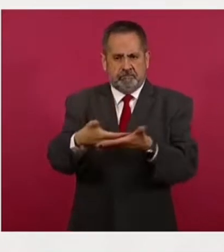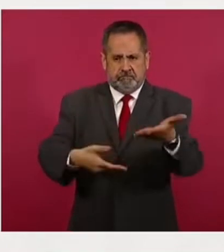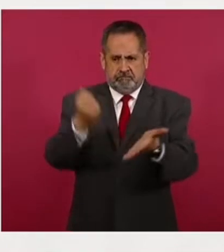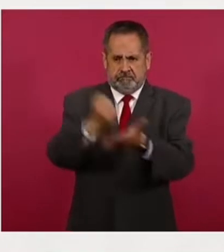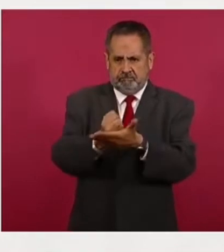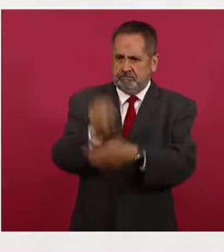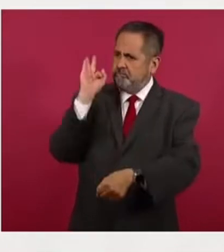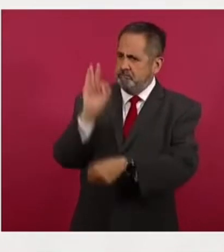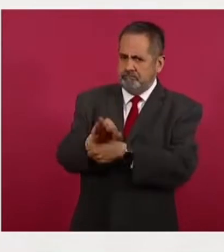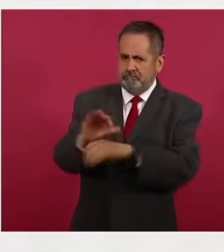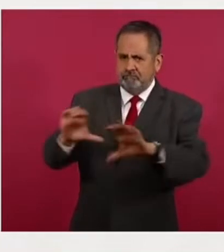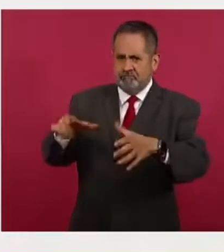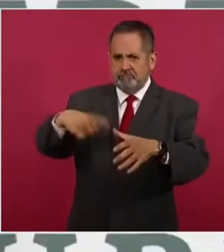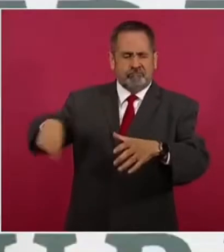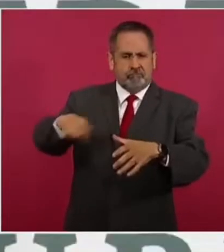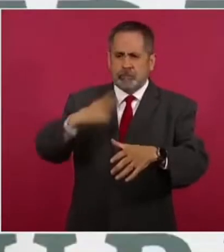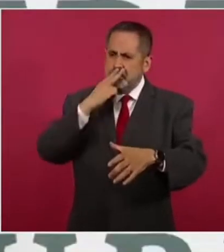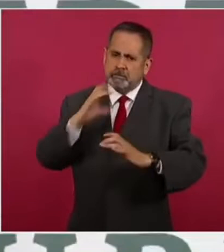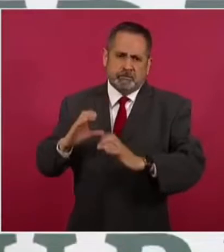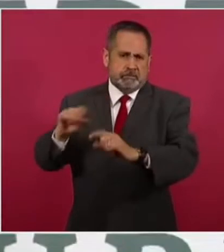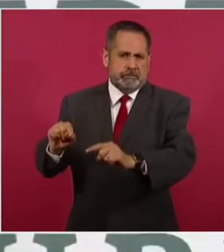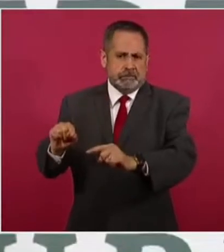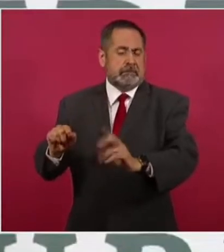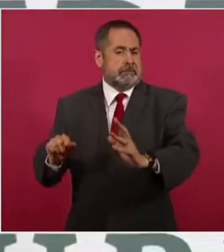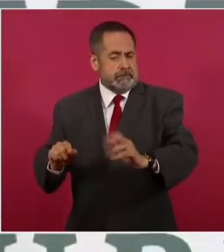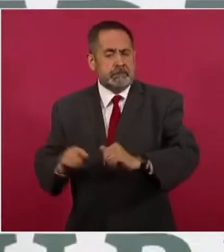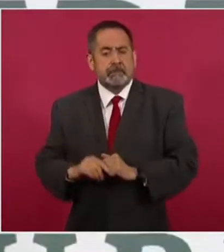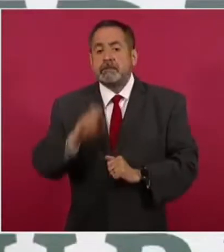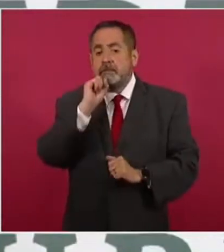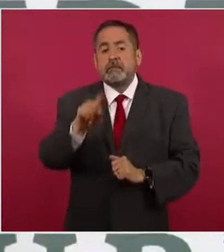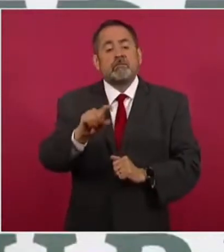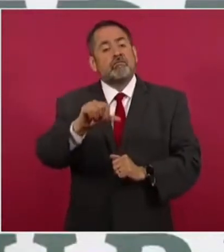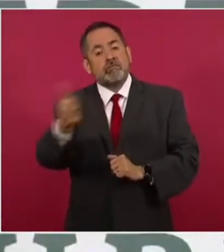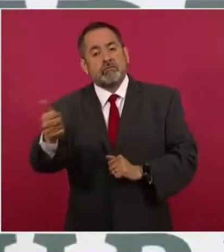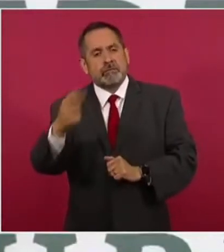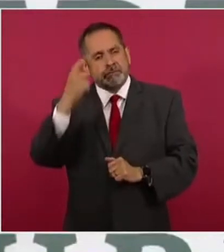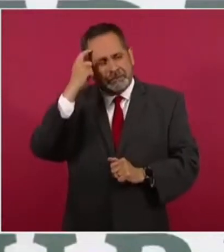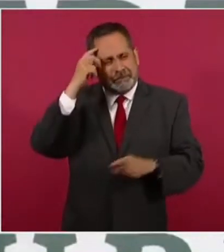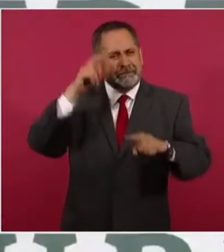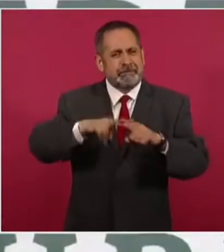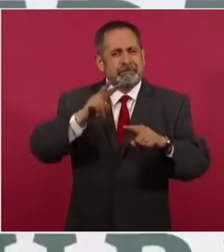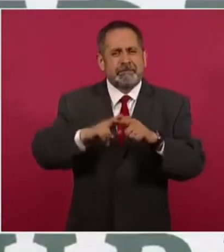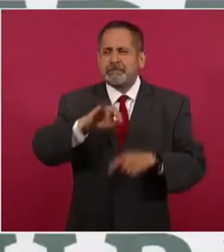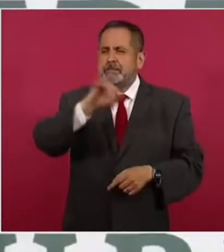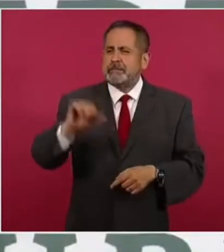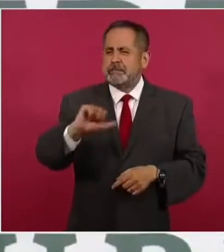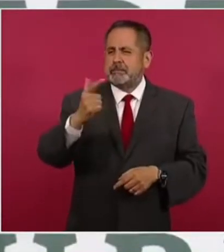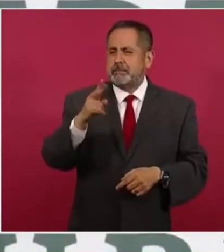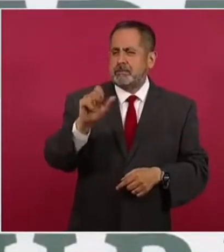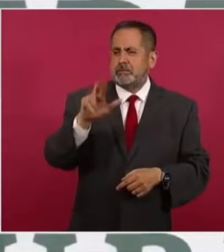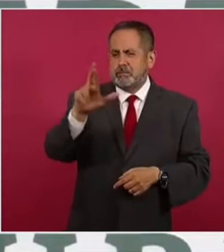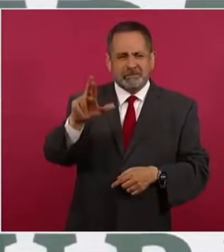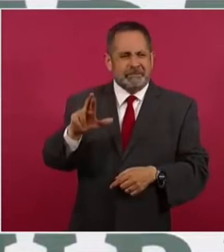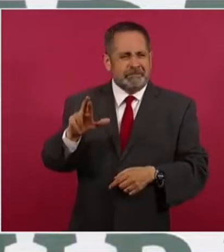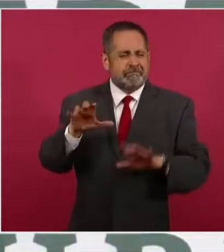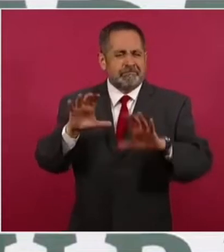Se está proyectando el Parque del Jaguar en una superficie de más de